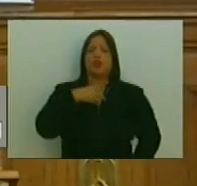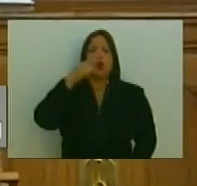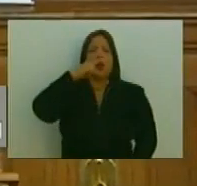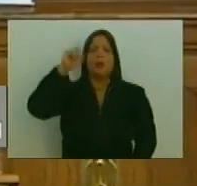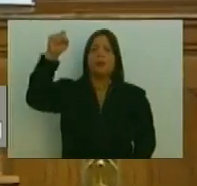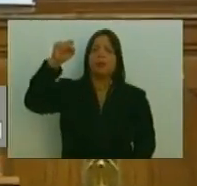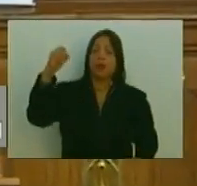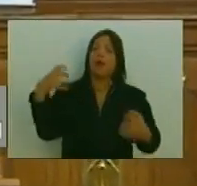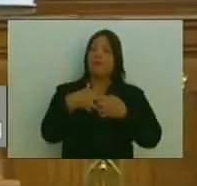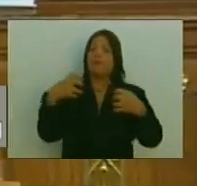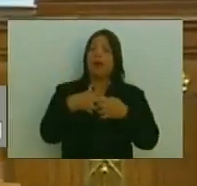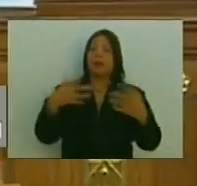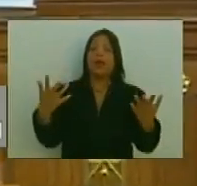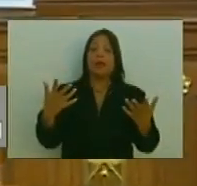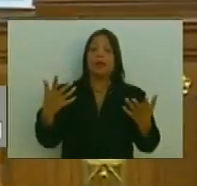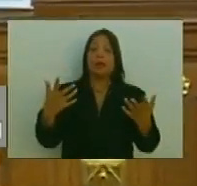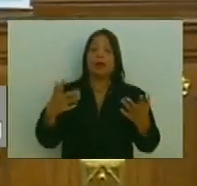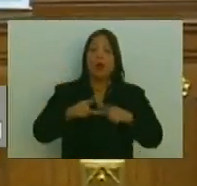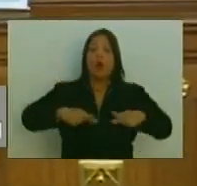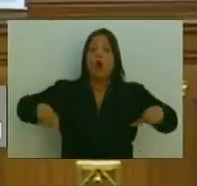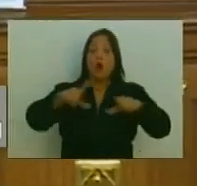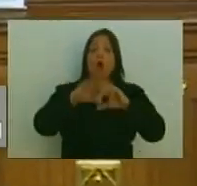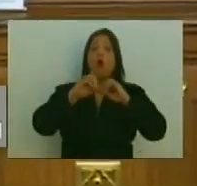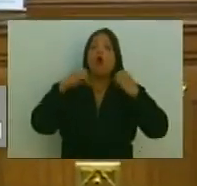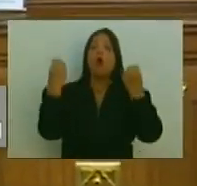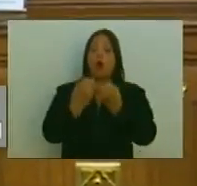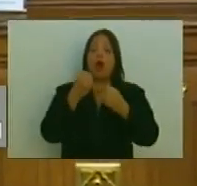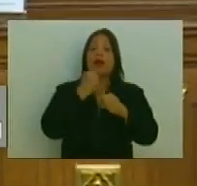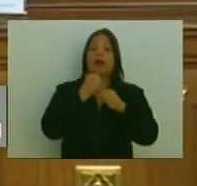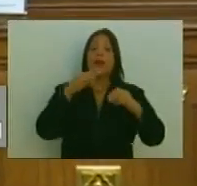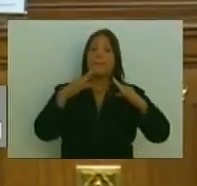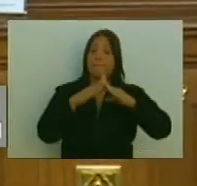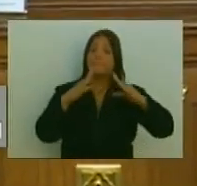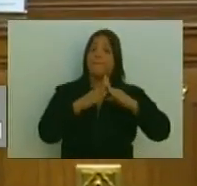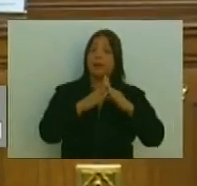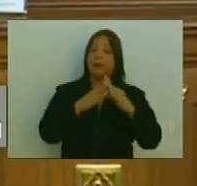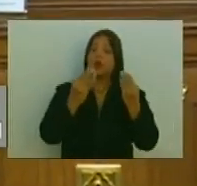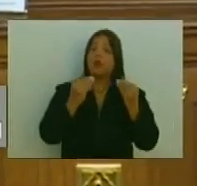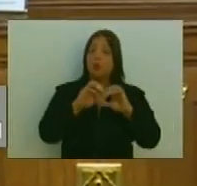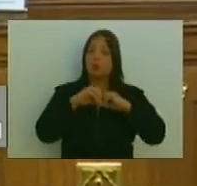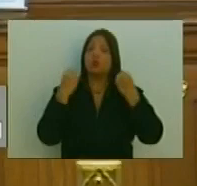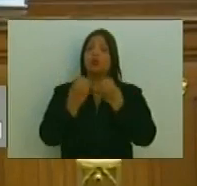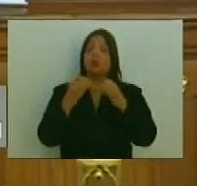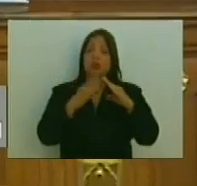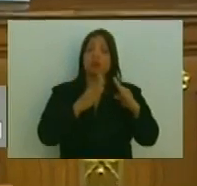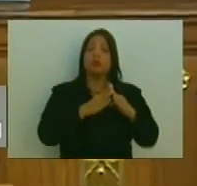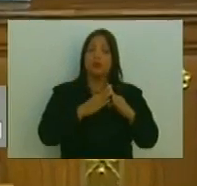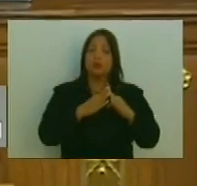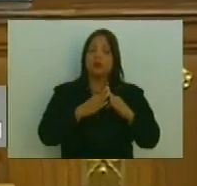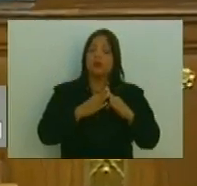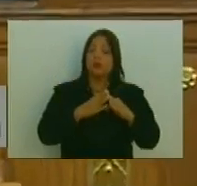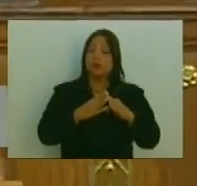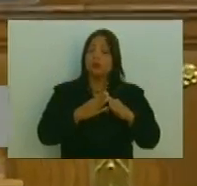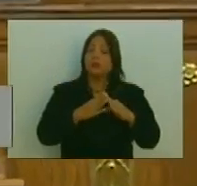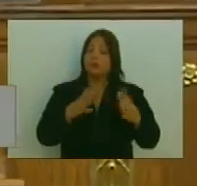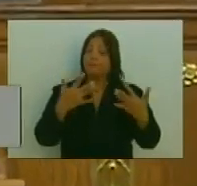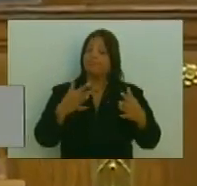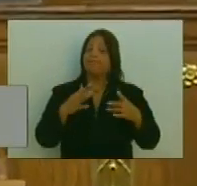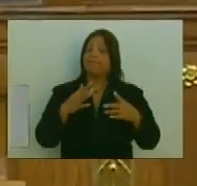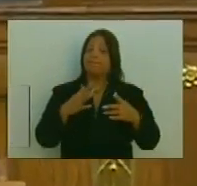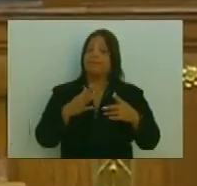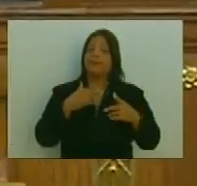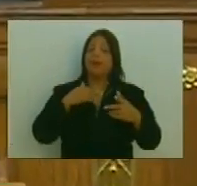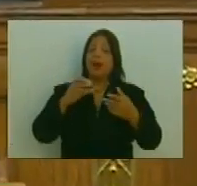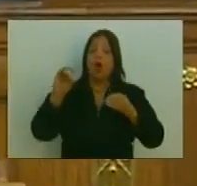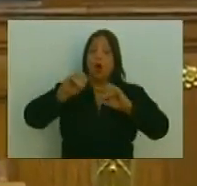está dando una batalla, y en Hogares de la Patria, Carolina, tenemos muchos hermanos con discapacidad, que ha sido uno de los criterios para dar Hogares de la